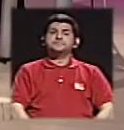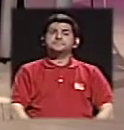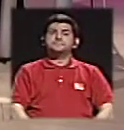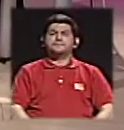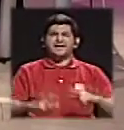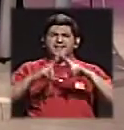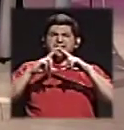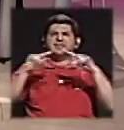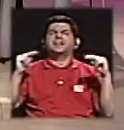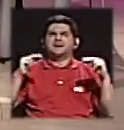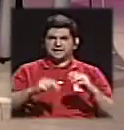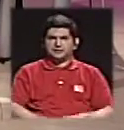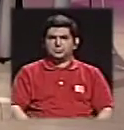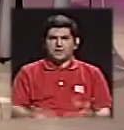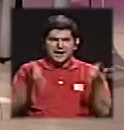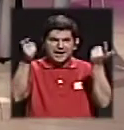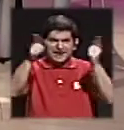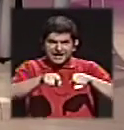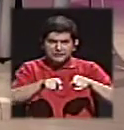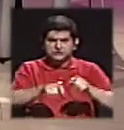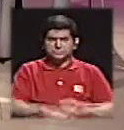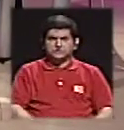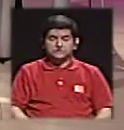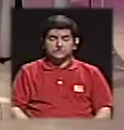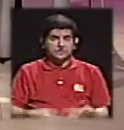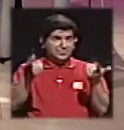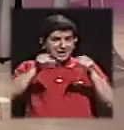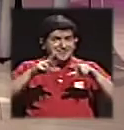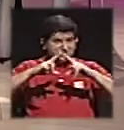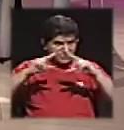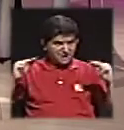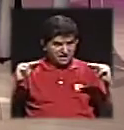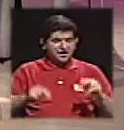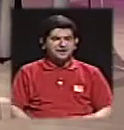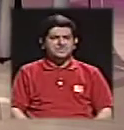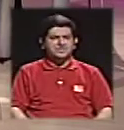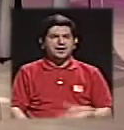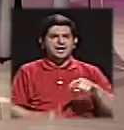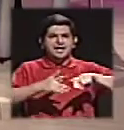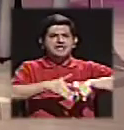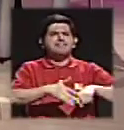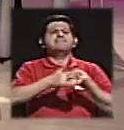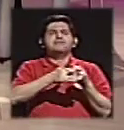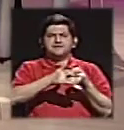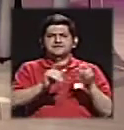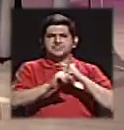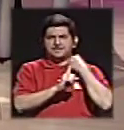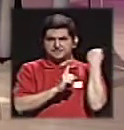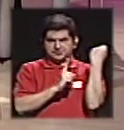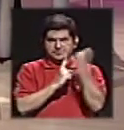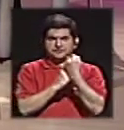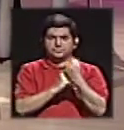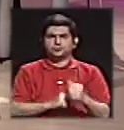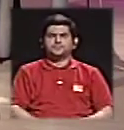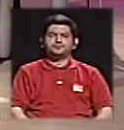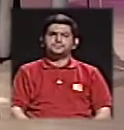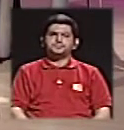en Nicaragua? ¿El caso de Nicaragua? El caso de Nicaragua parte de una situación en la